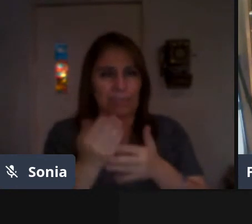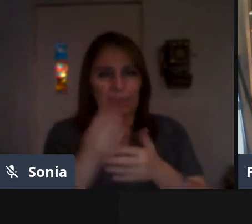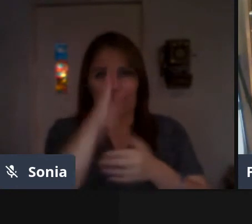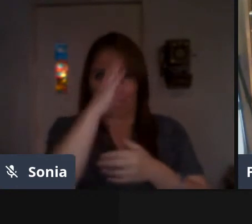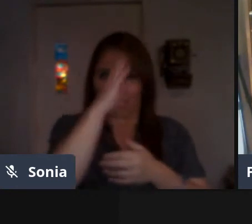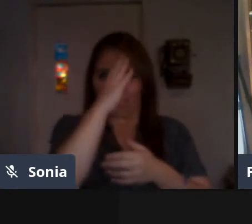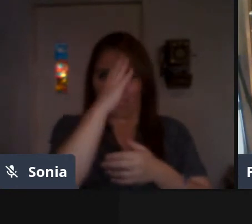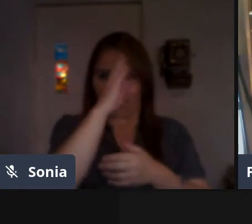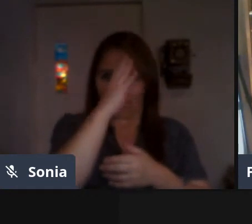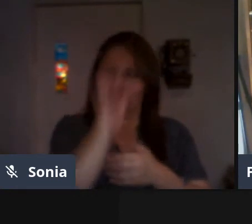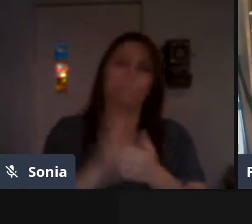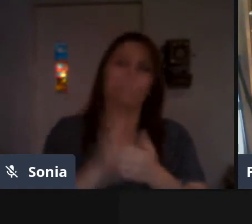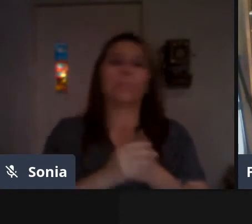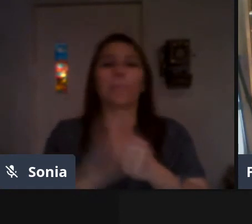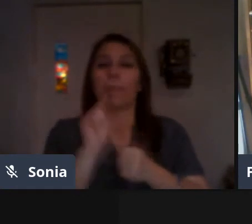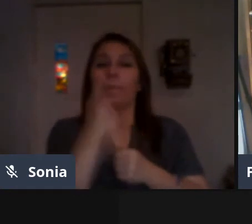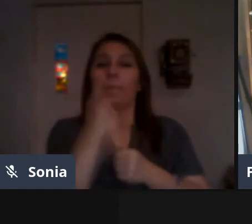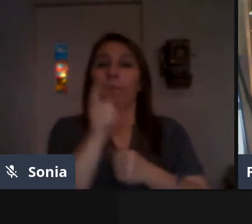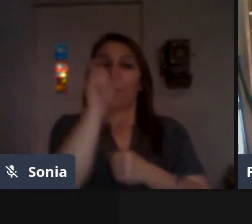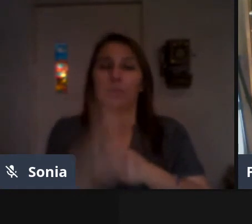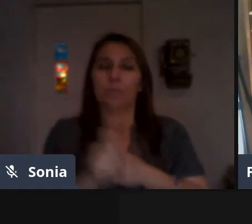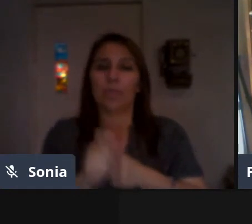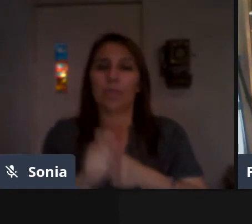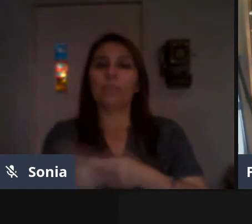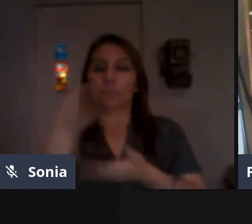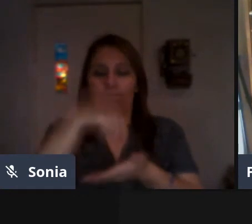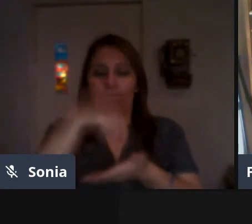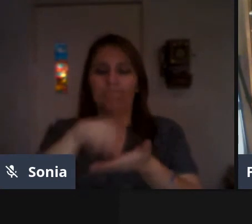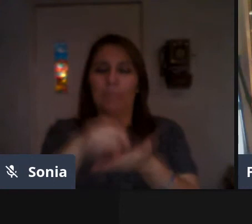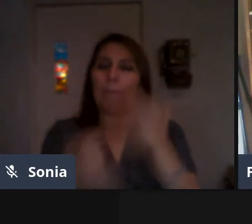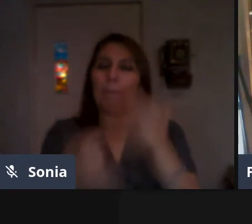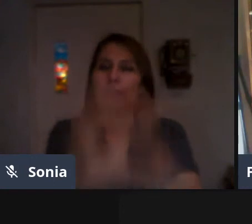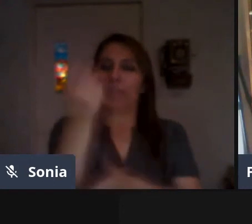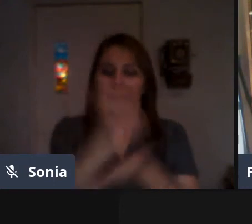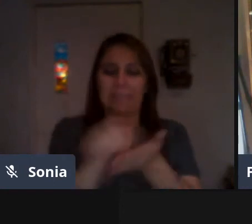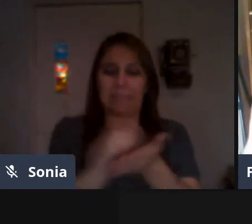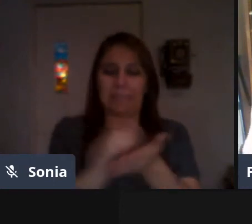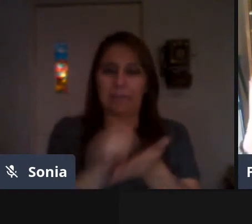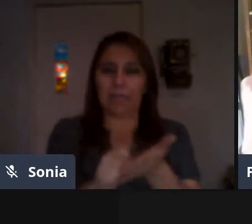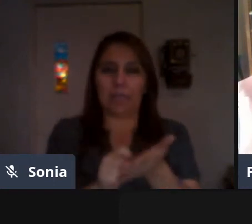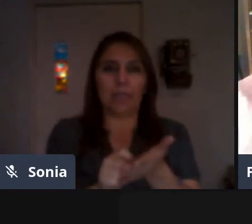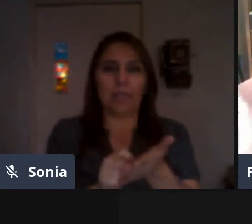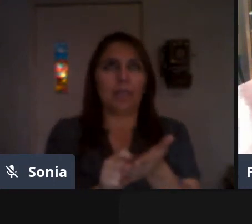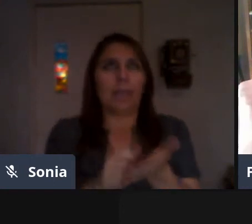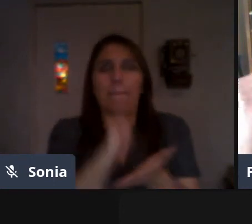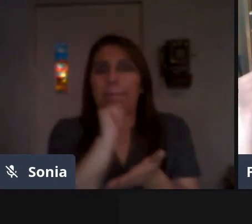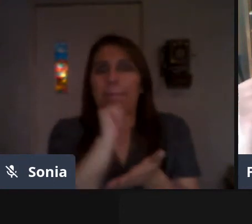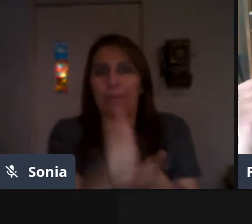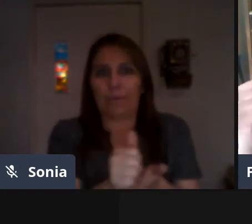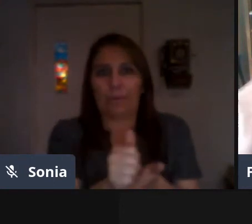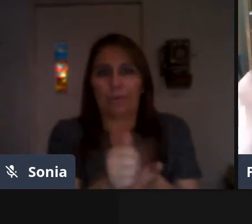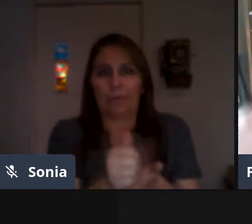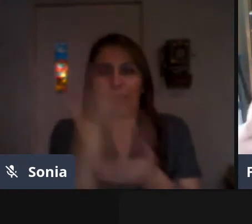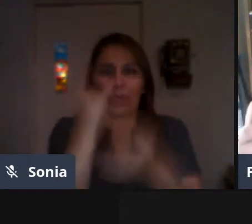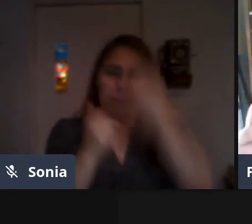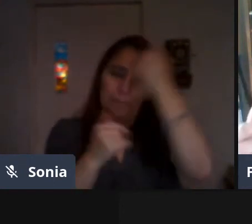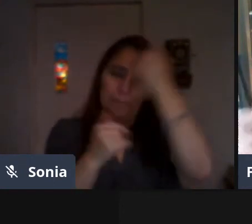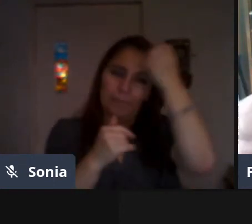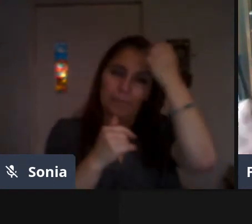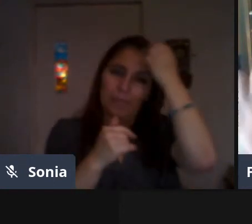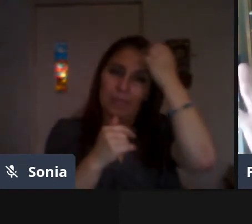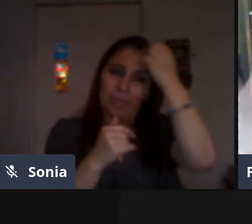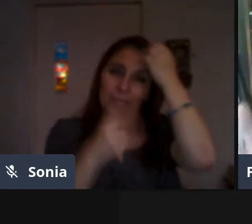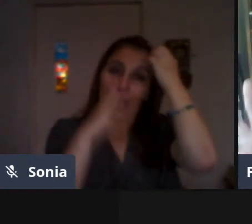me lancé a escribir y eso fue porque era de tener hasta donde se